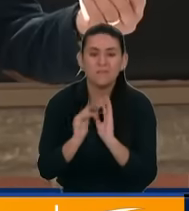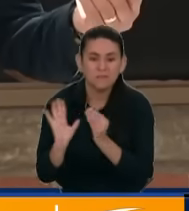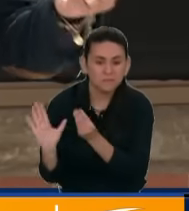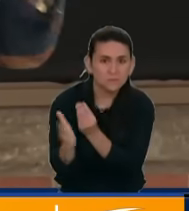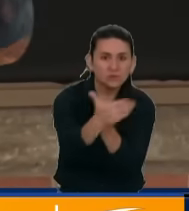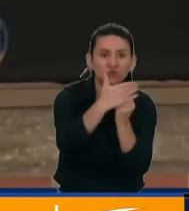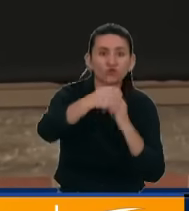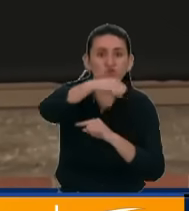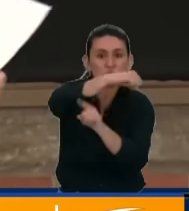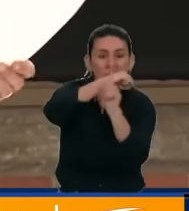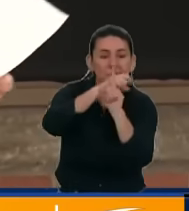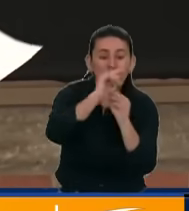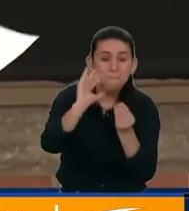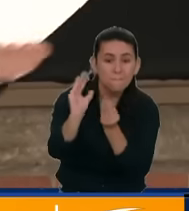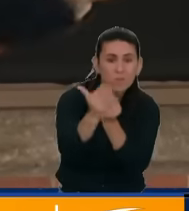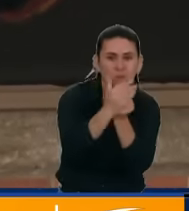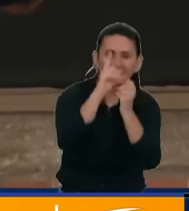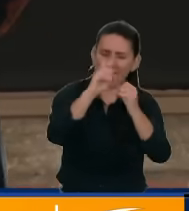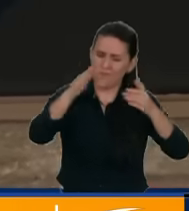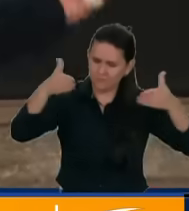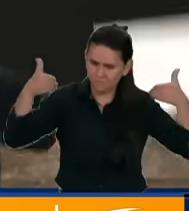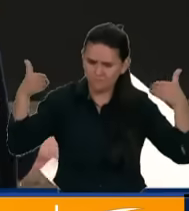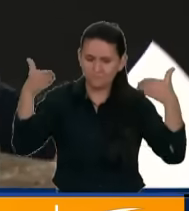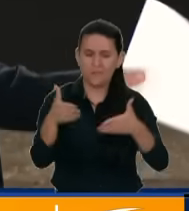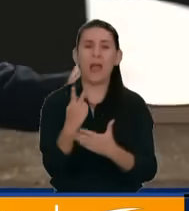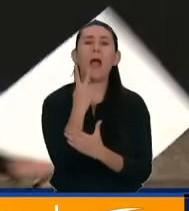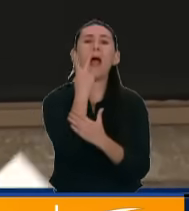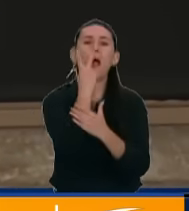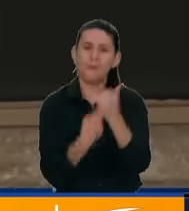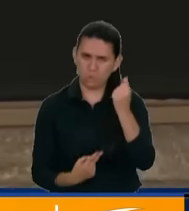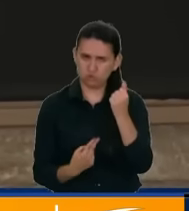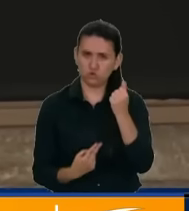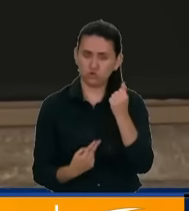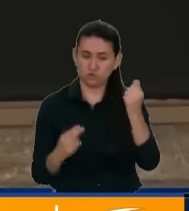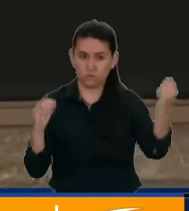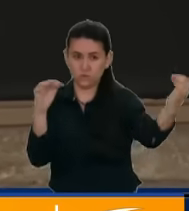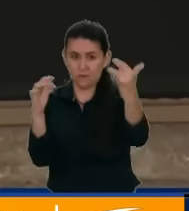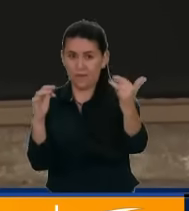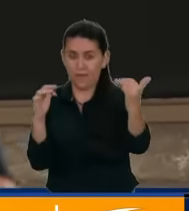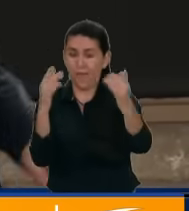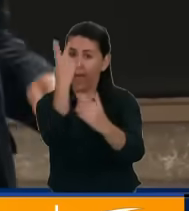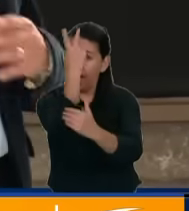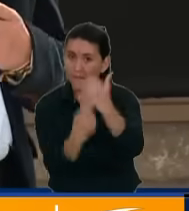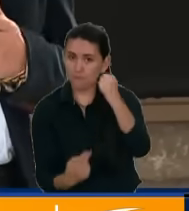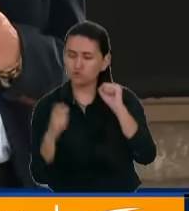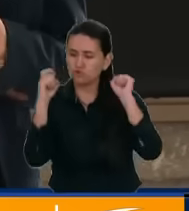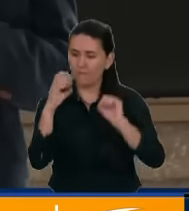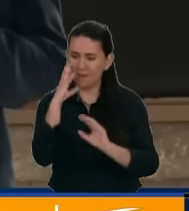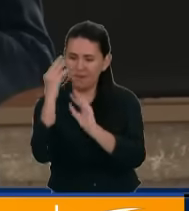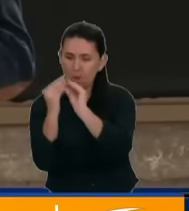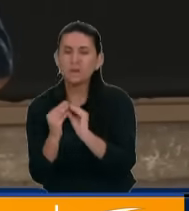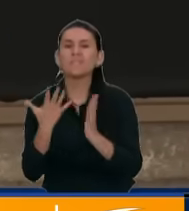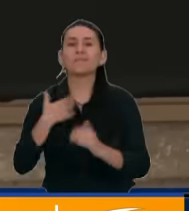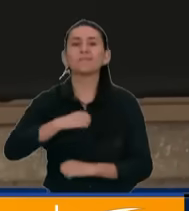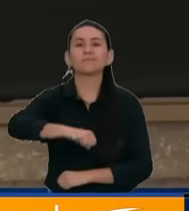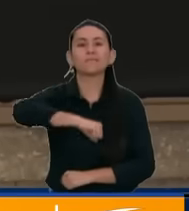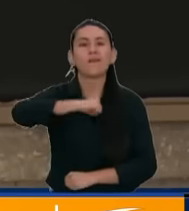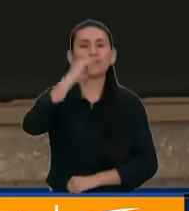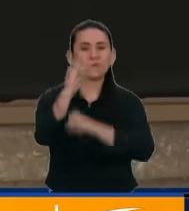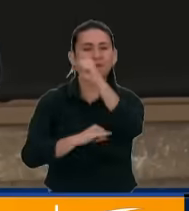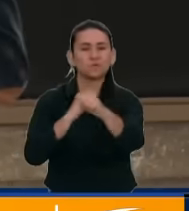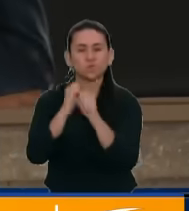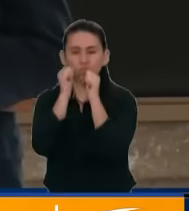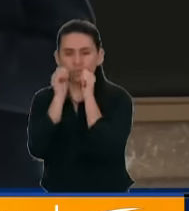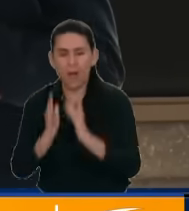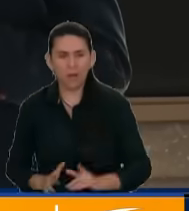sociedad civil, debe hacer énfasis en que las dos partes en conflicto deben cumplir con los preceptos del derecho internacional humanitario